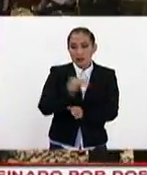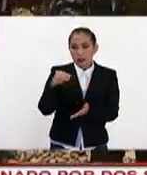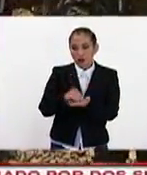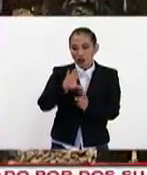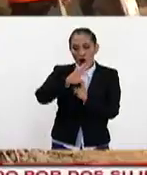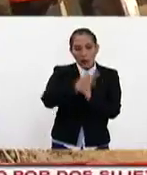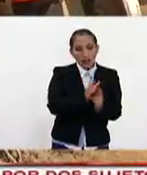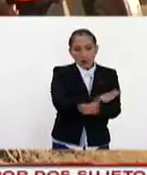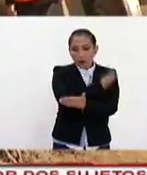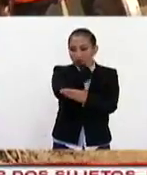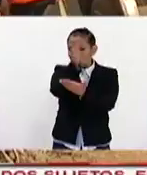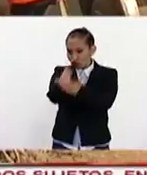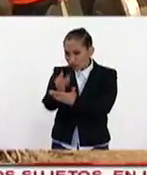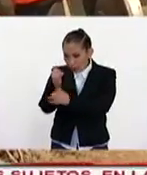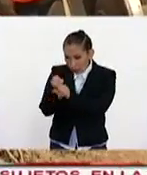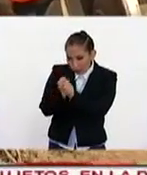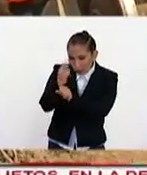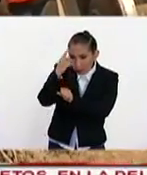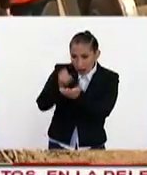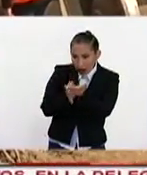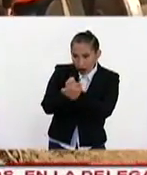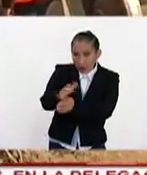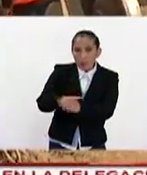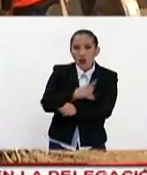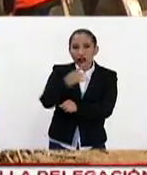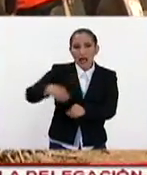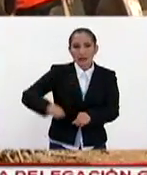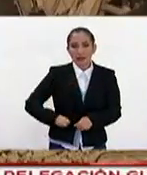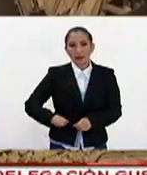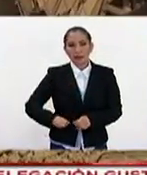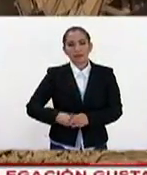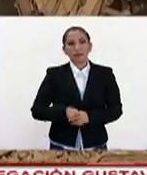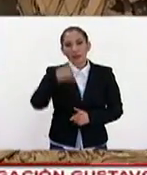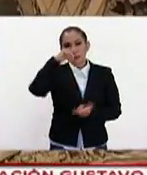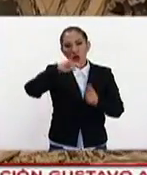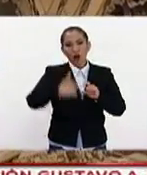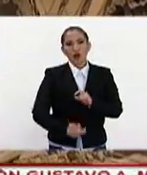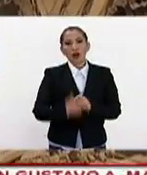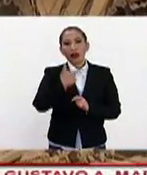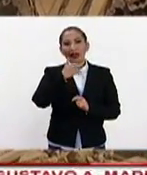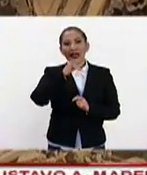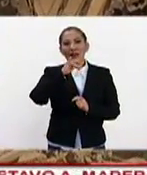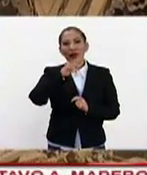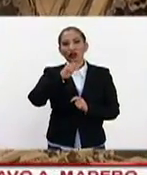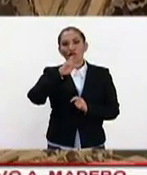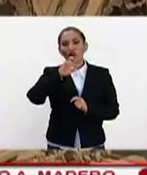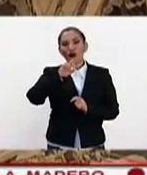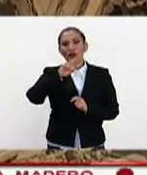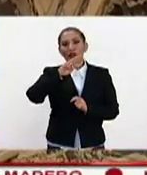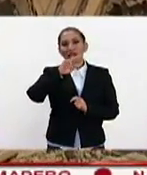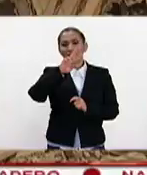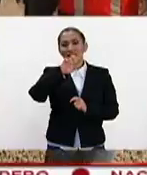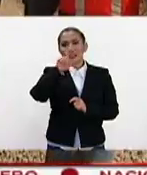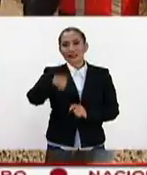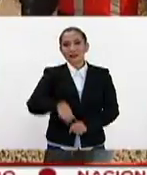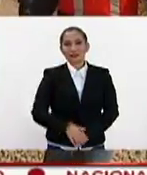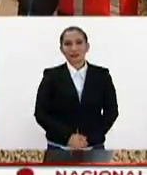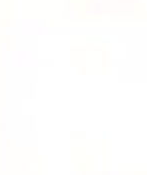una comisión investigadora para determinar las causas del accidente. Para México al Día, Gilberto Rodríguez